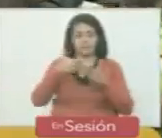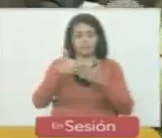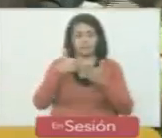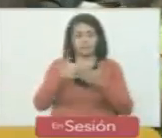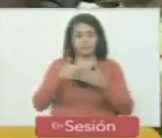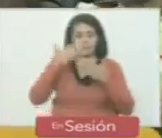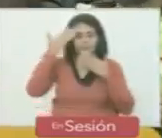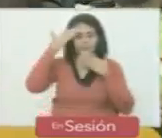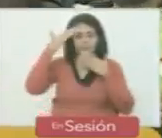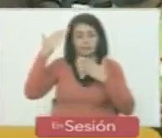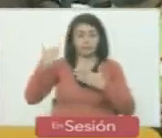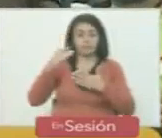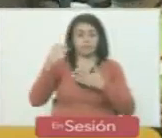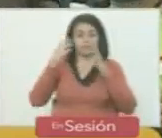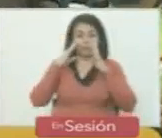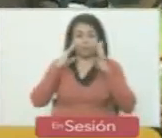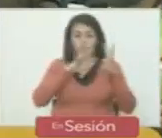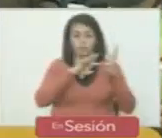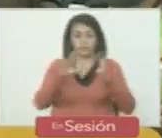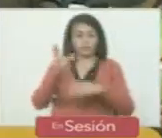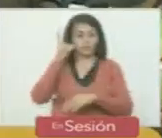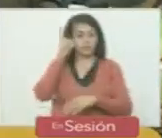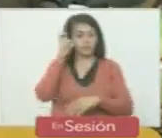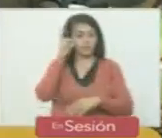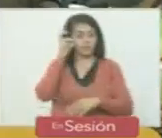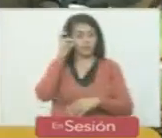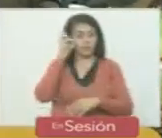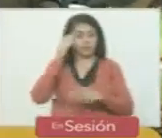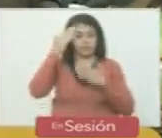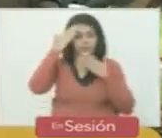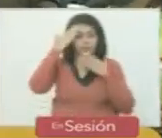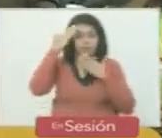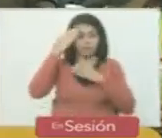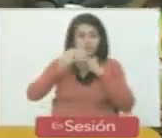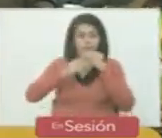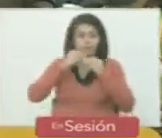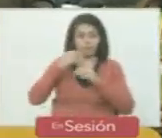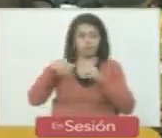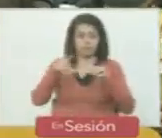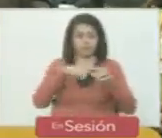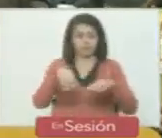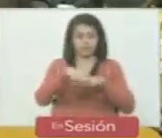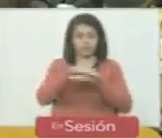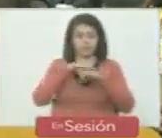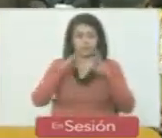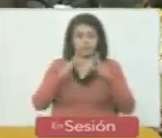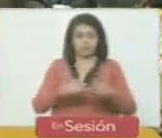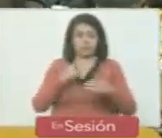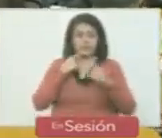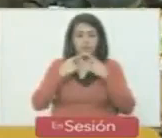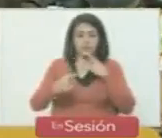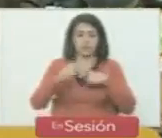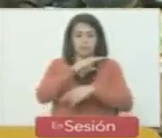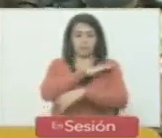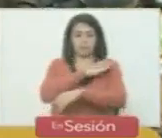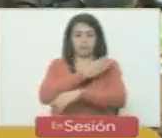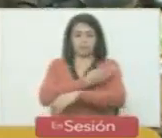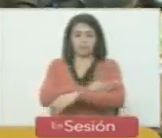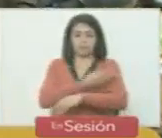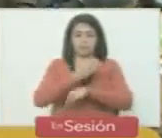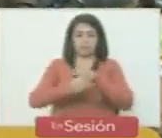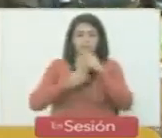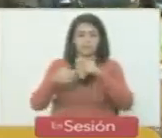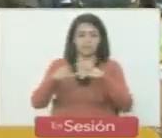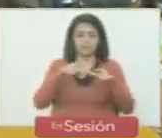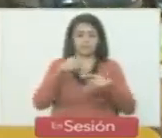un saludo a los que nos ven y a los que nos escuchan, un saludo para la ministra Clara Vidal, la ministra del Poder Popular para los